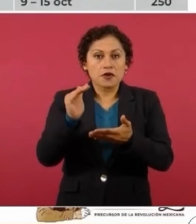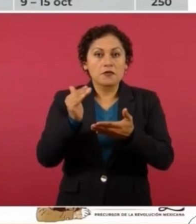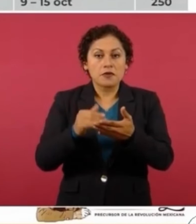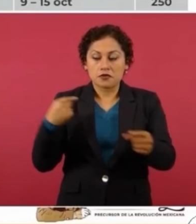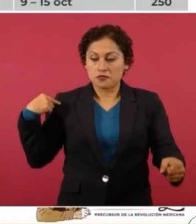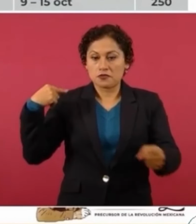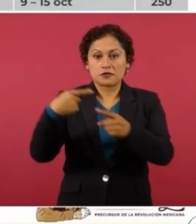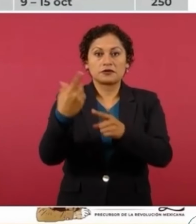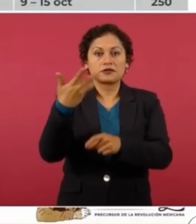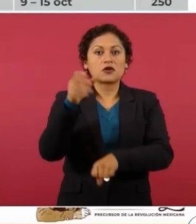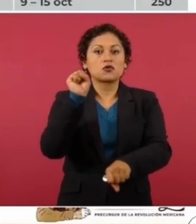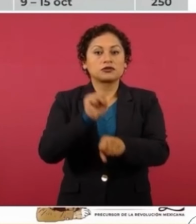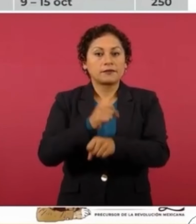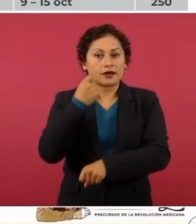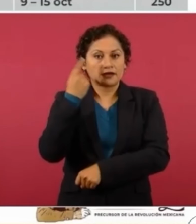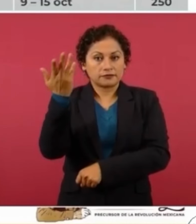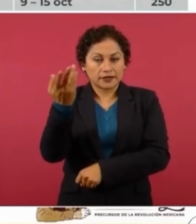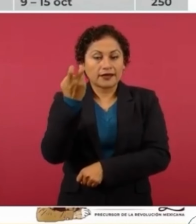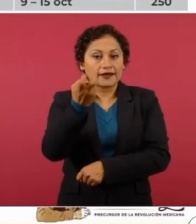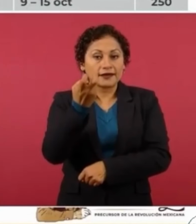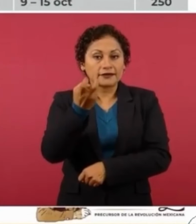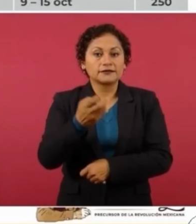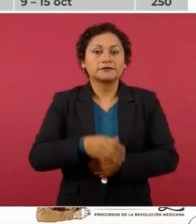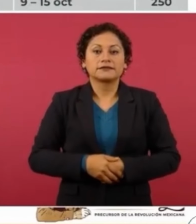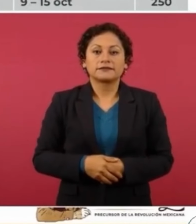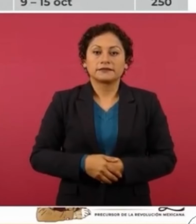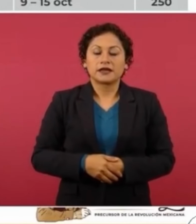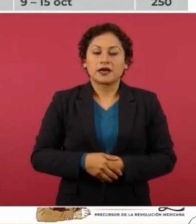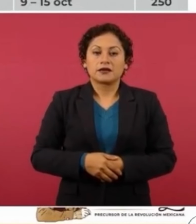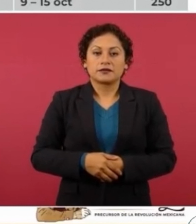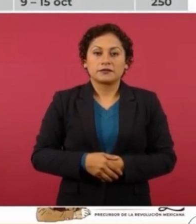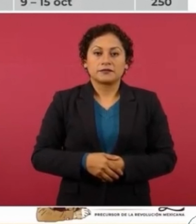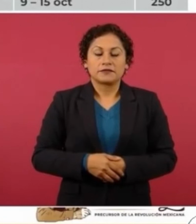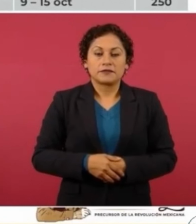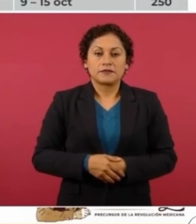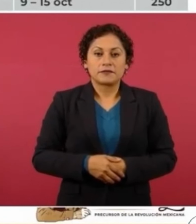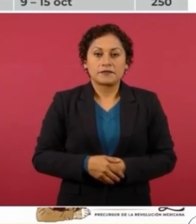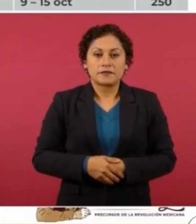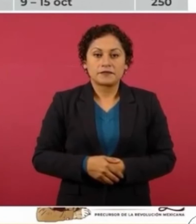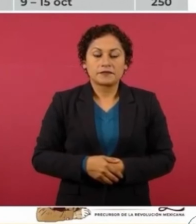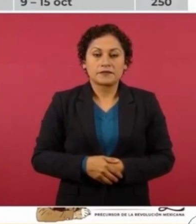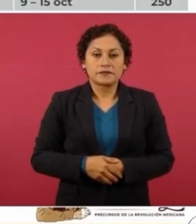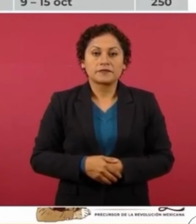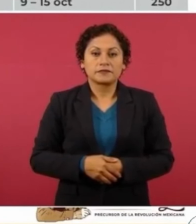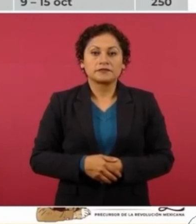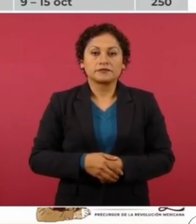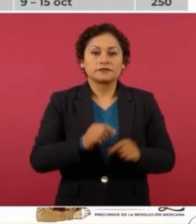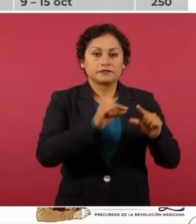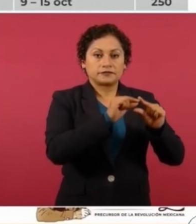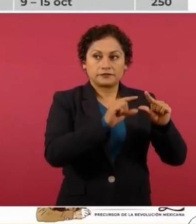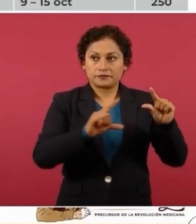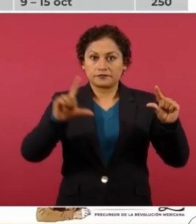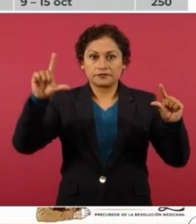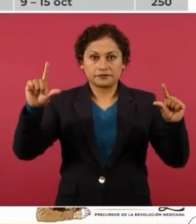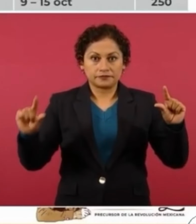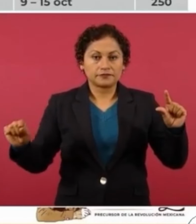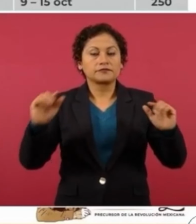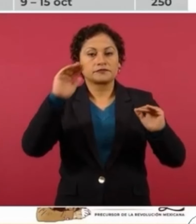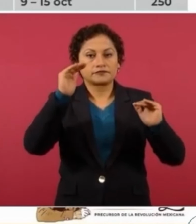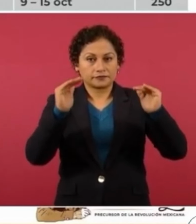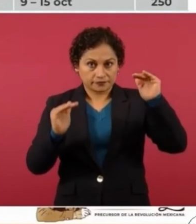más recientes, según se ve en la tabla. Llevamos 14 desde el punto de máximo de la quinta ola. La